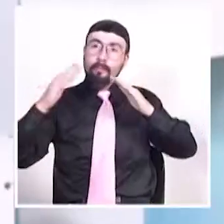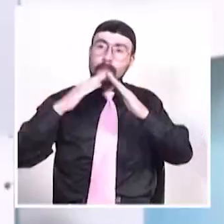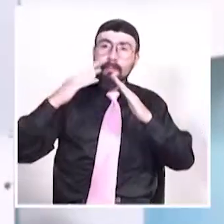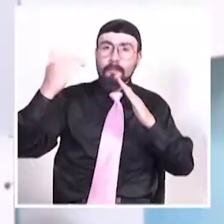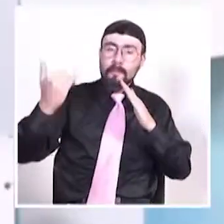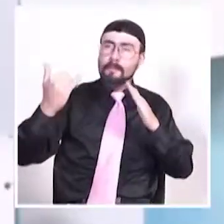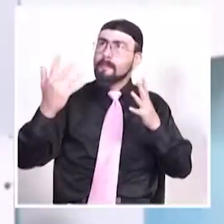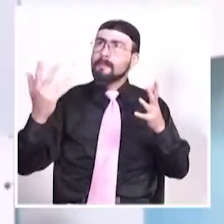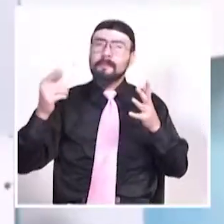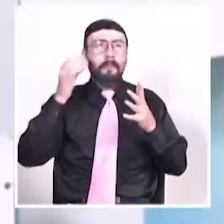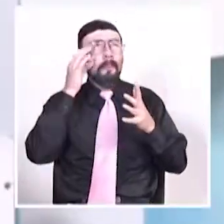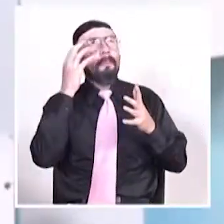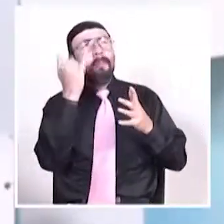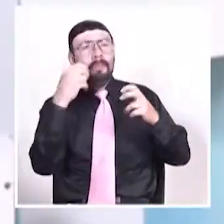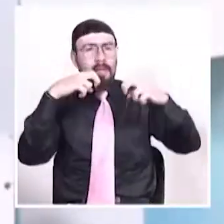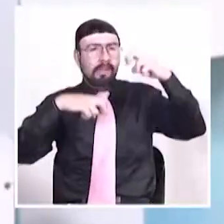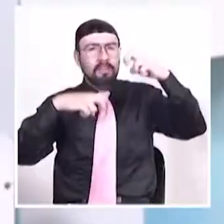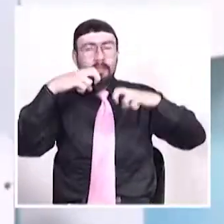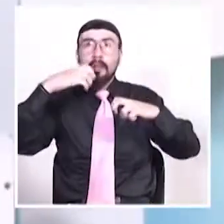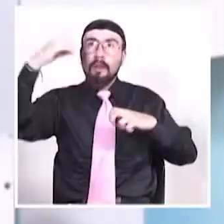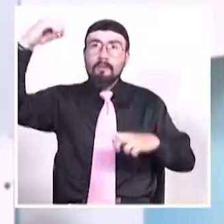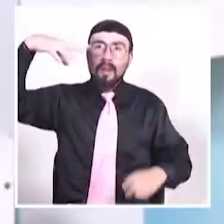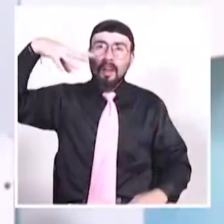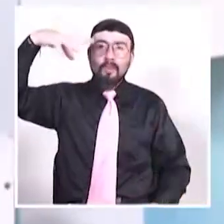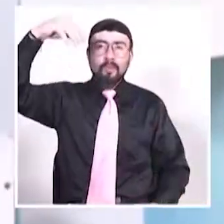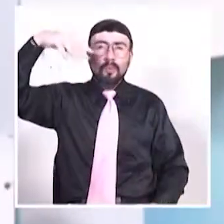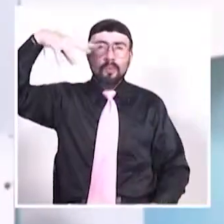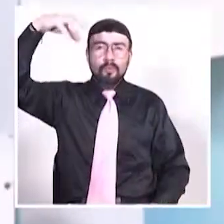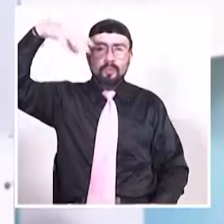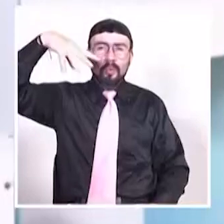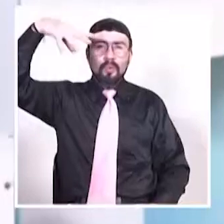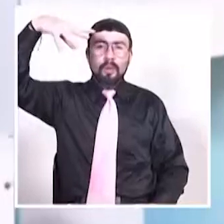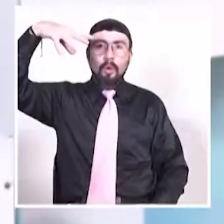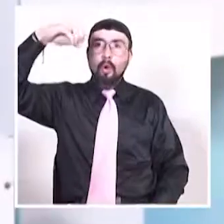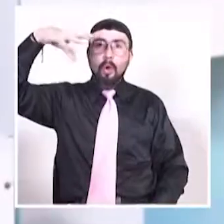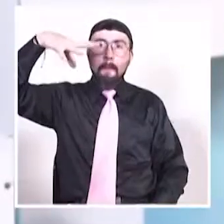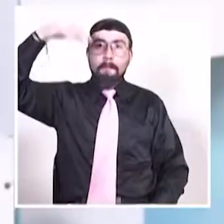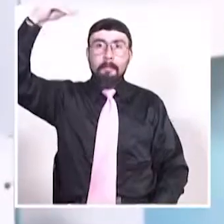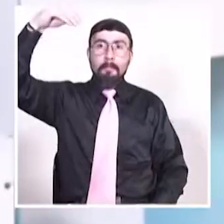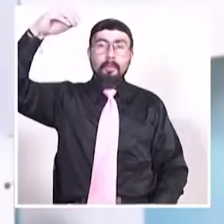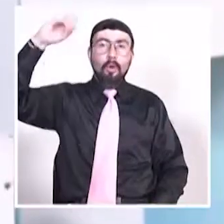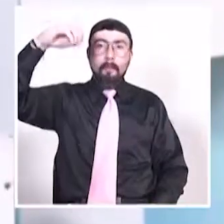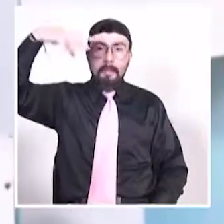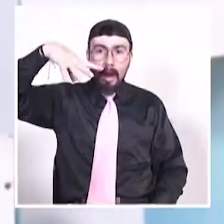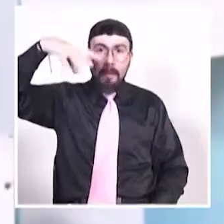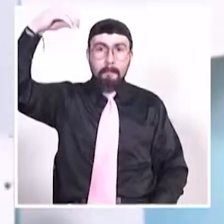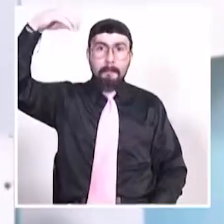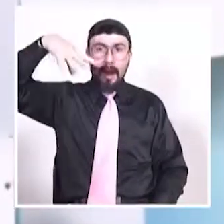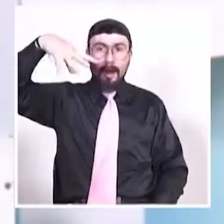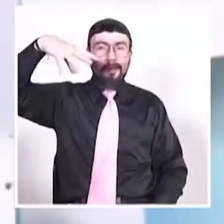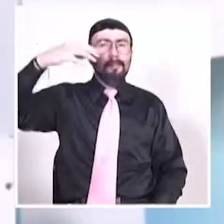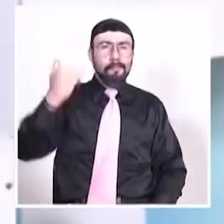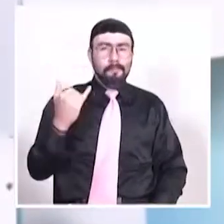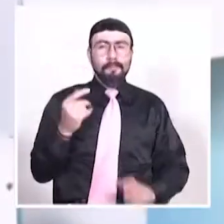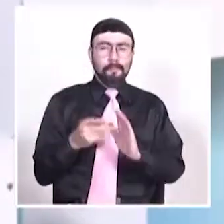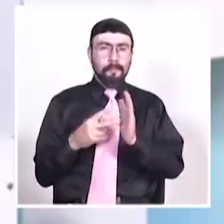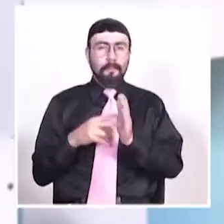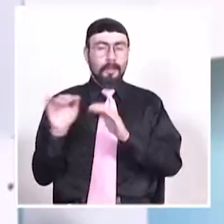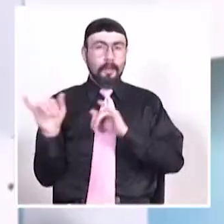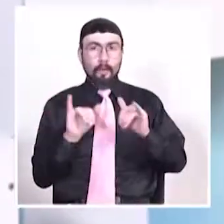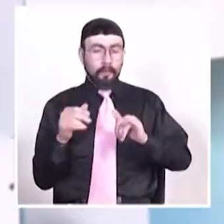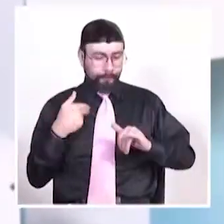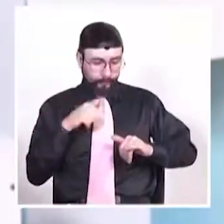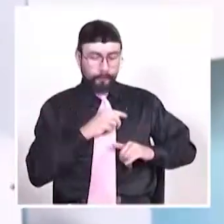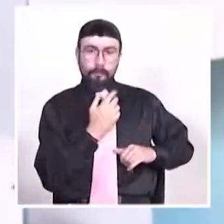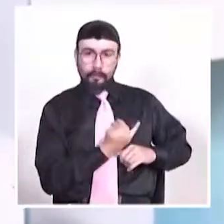que puede tener entonces altibajos de energía, muchas veces se puede apagar el bombillo, se puede volver a prender, entonces eso nos está también prendiendo a